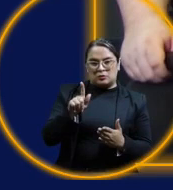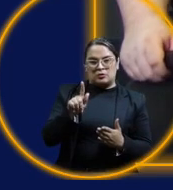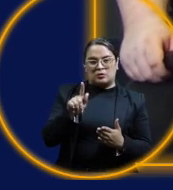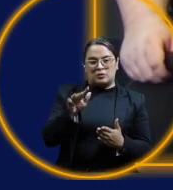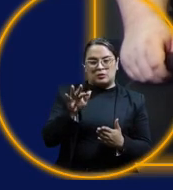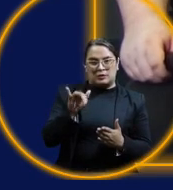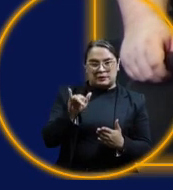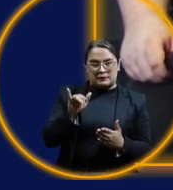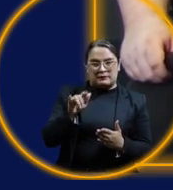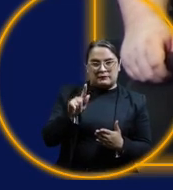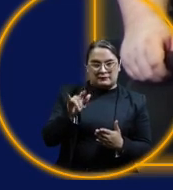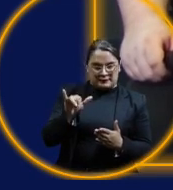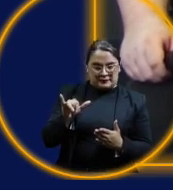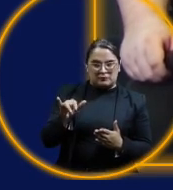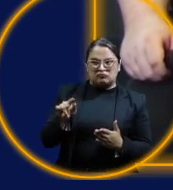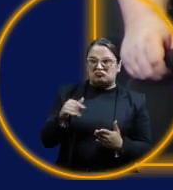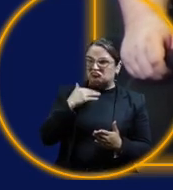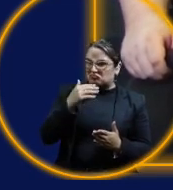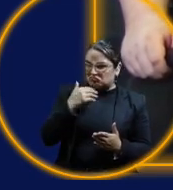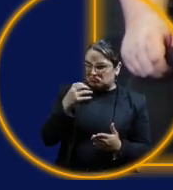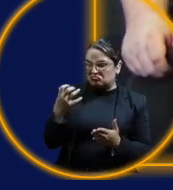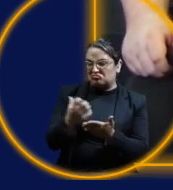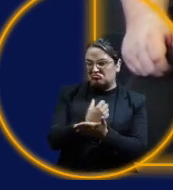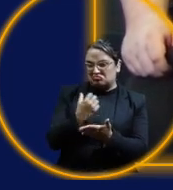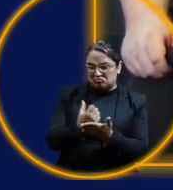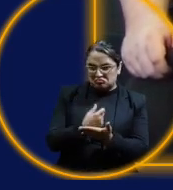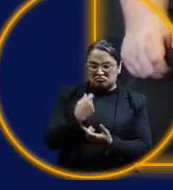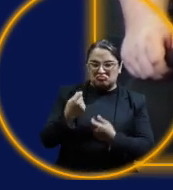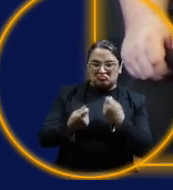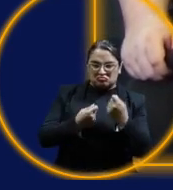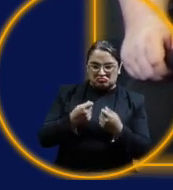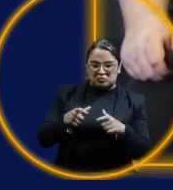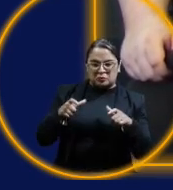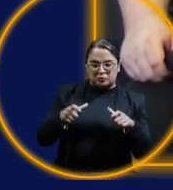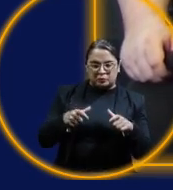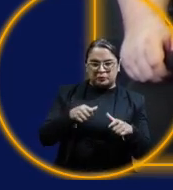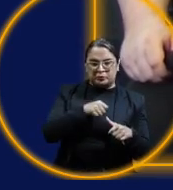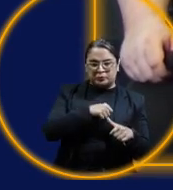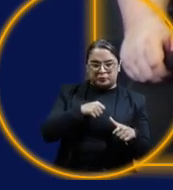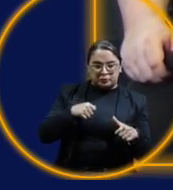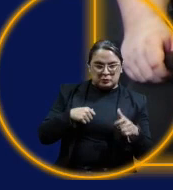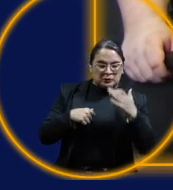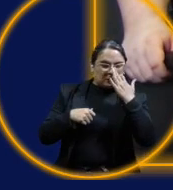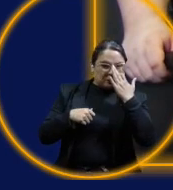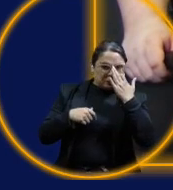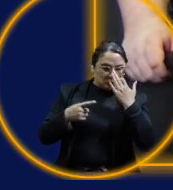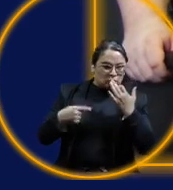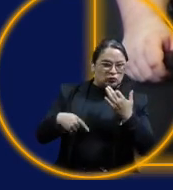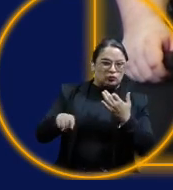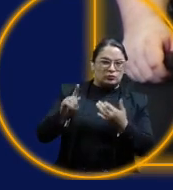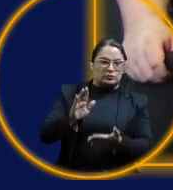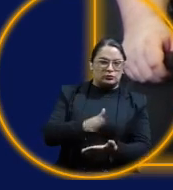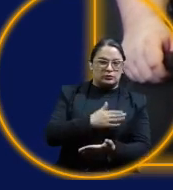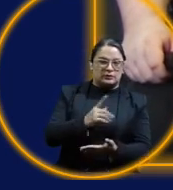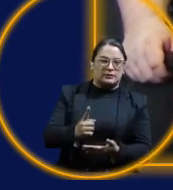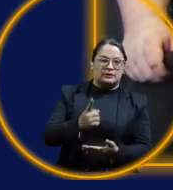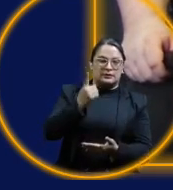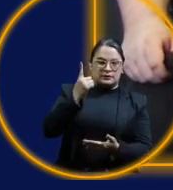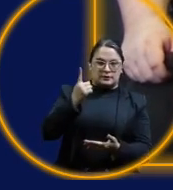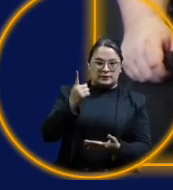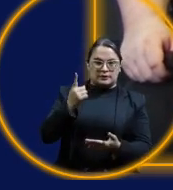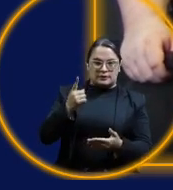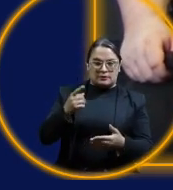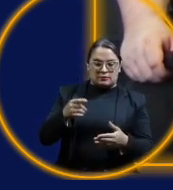había algún tipo de negocio de de disquera privada y sacó su música y su primer disco fue